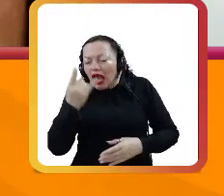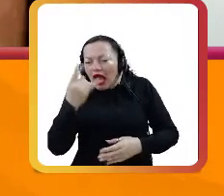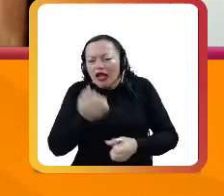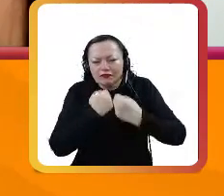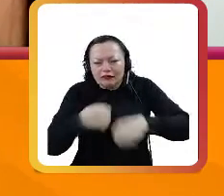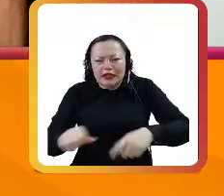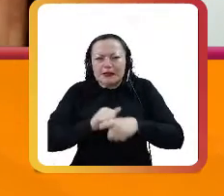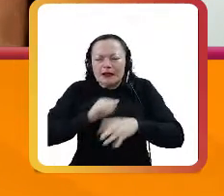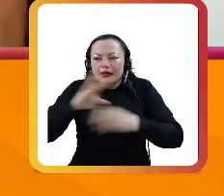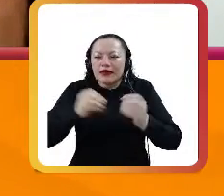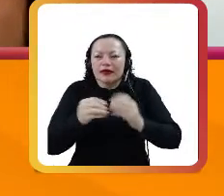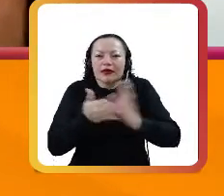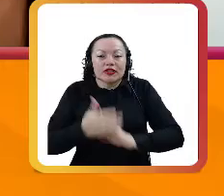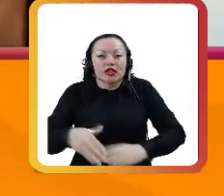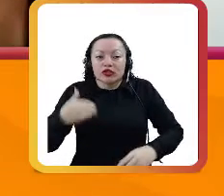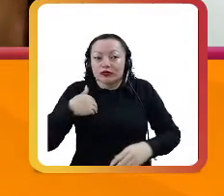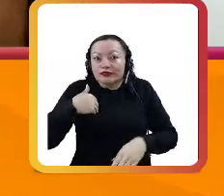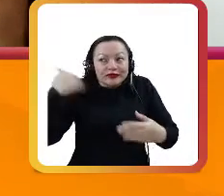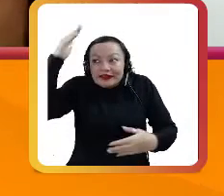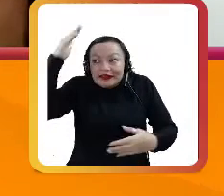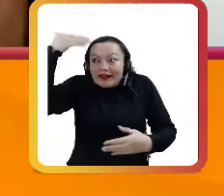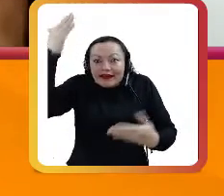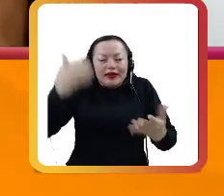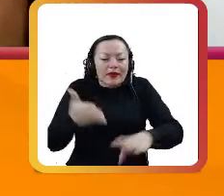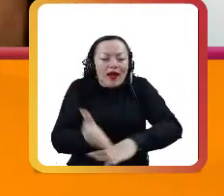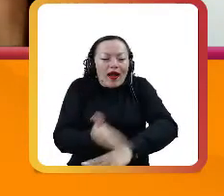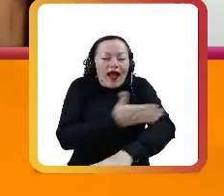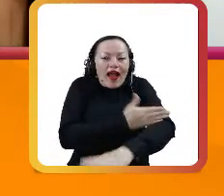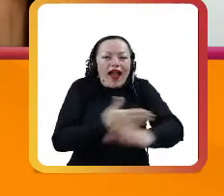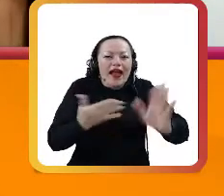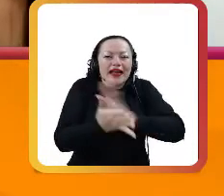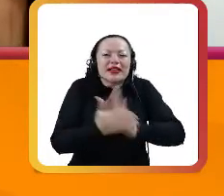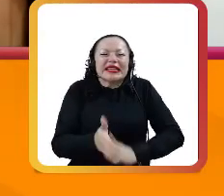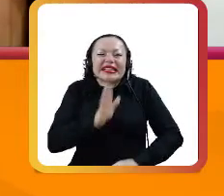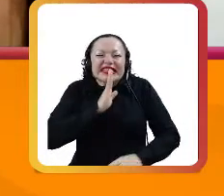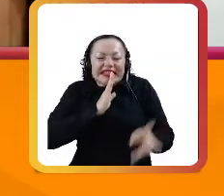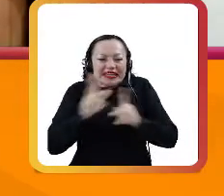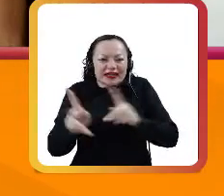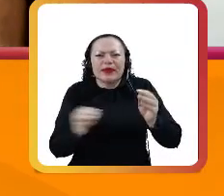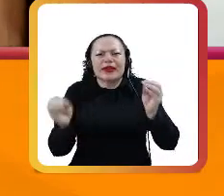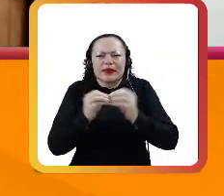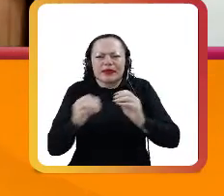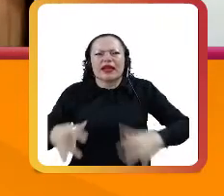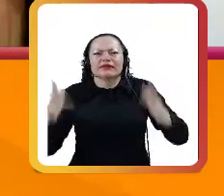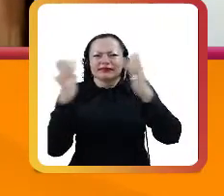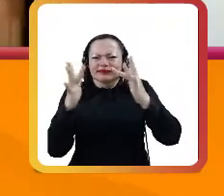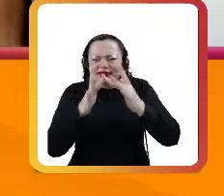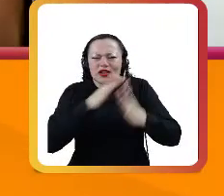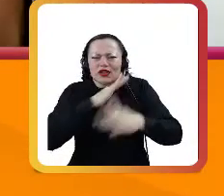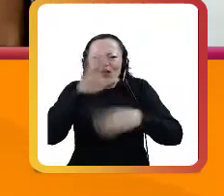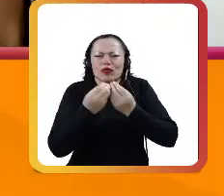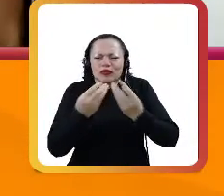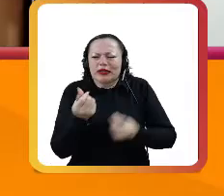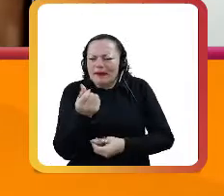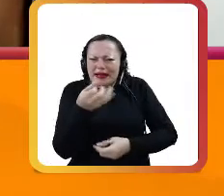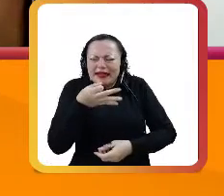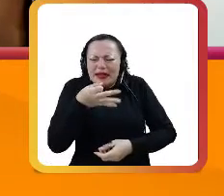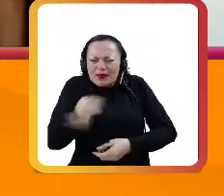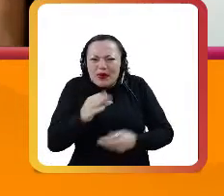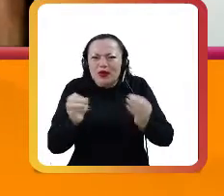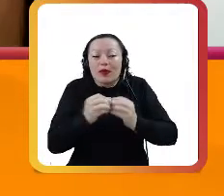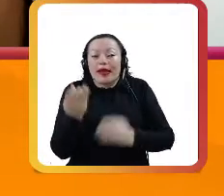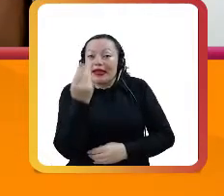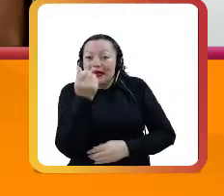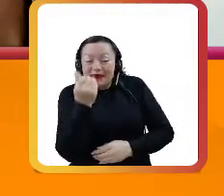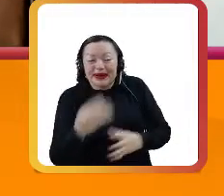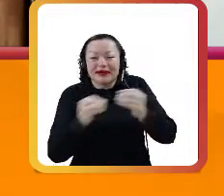por ejemplo, no saber quién tomó, y sobre todo estas personas que tienen contacto directo con esa moneda, con ese billete.